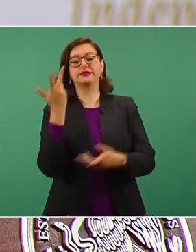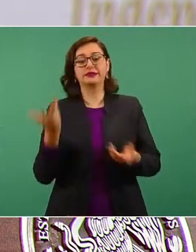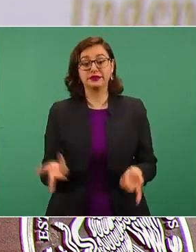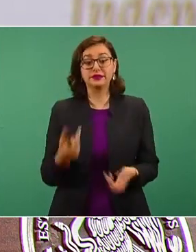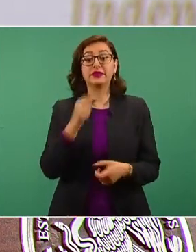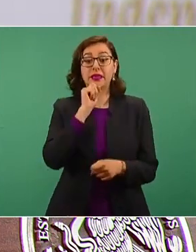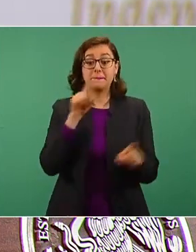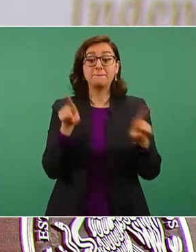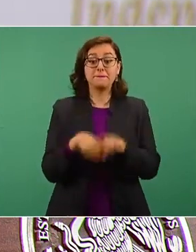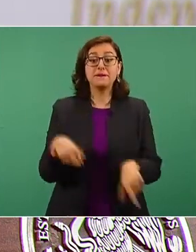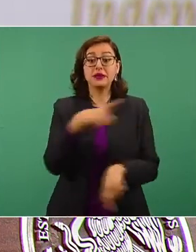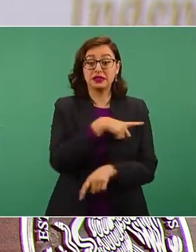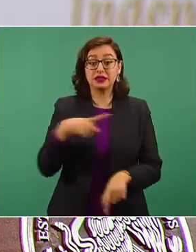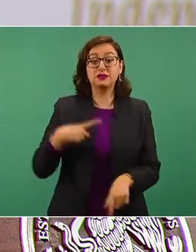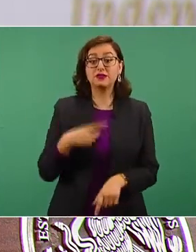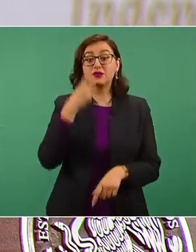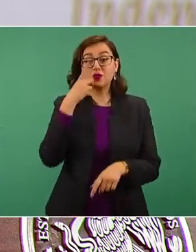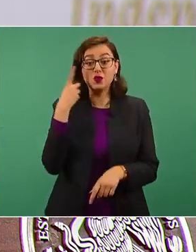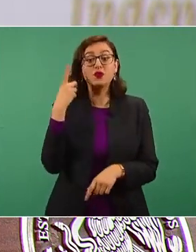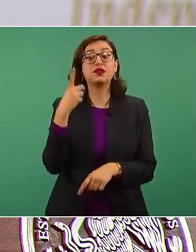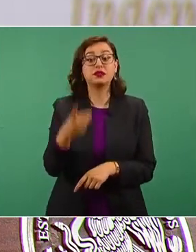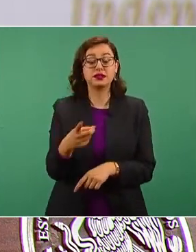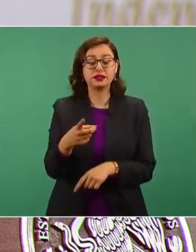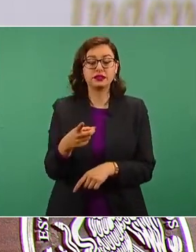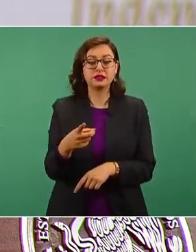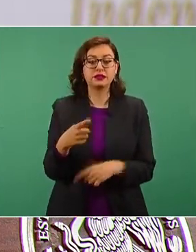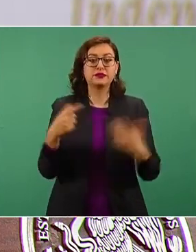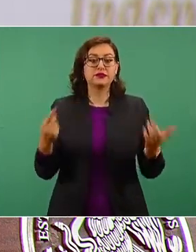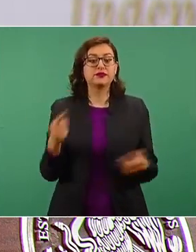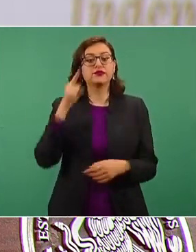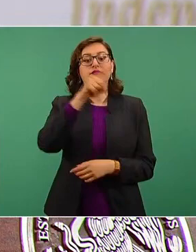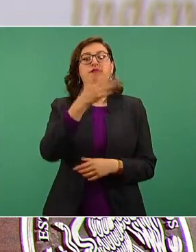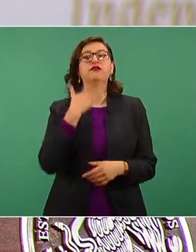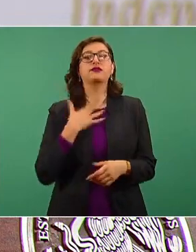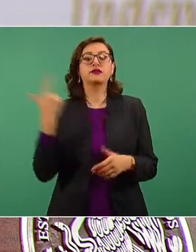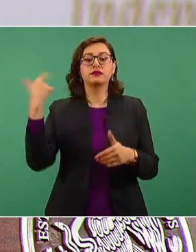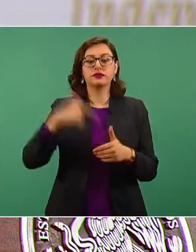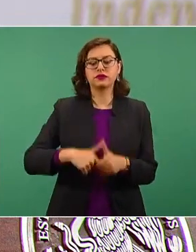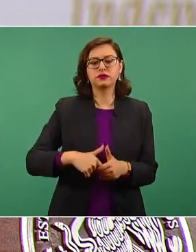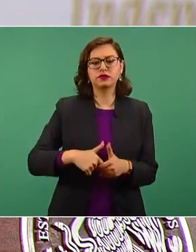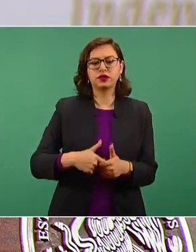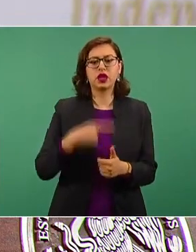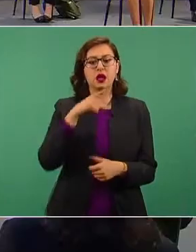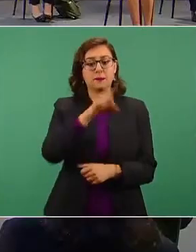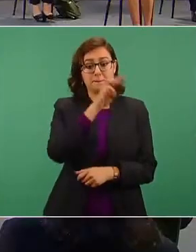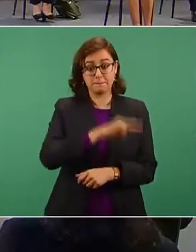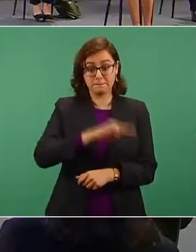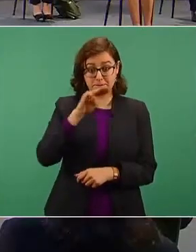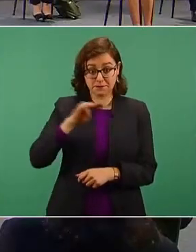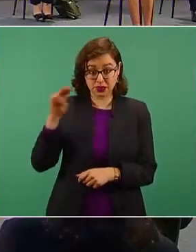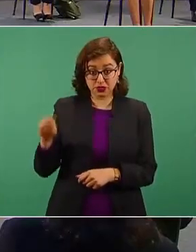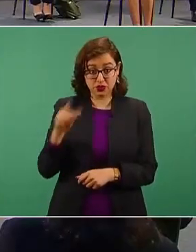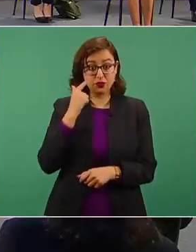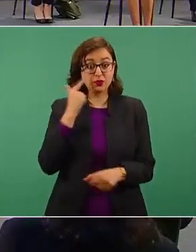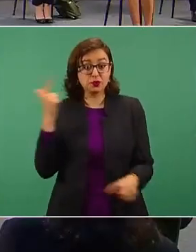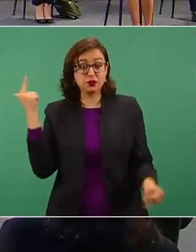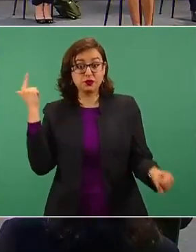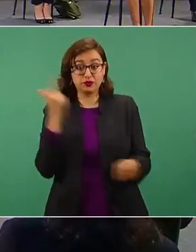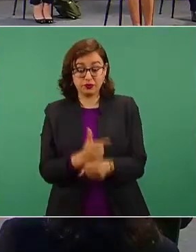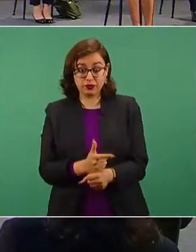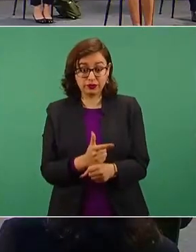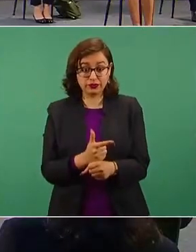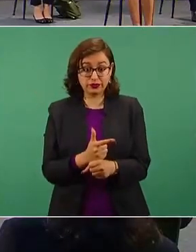que comunicarles que descubrimos en una gasolinera en Huetamo, Michoacán, el